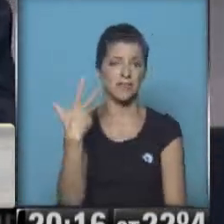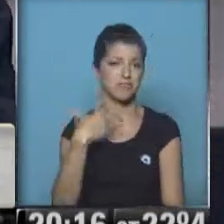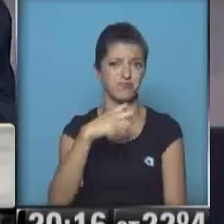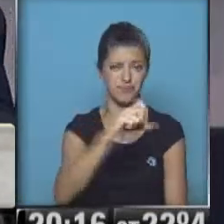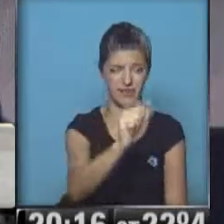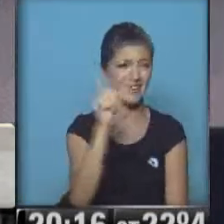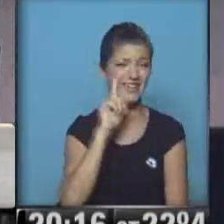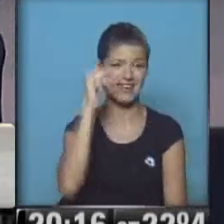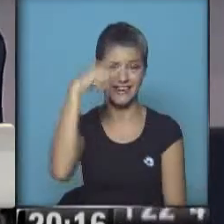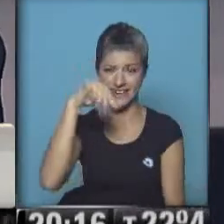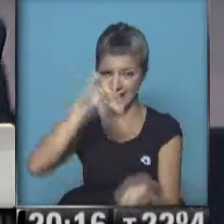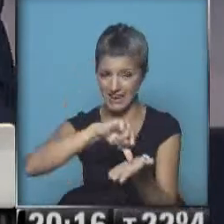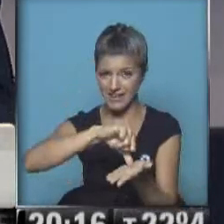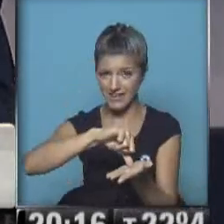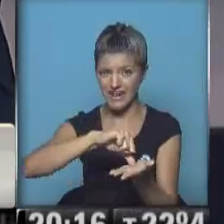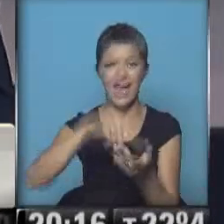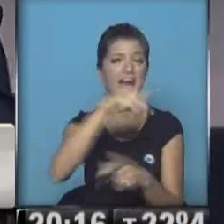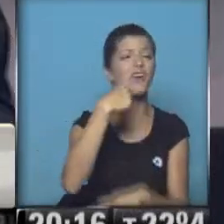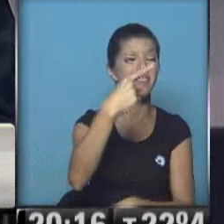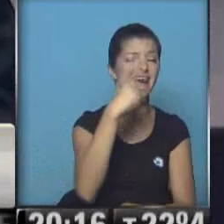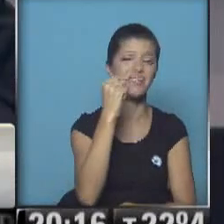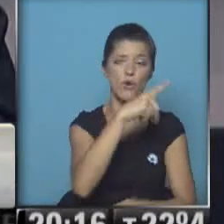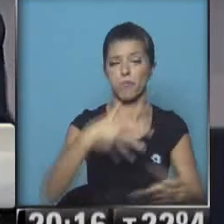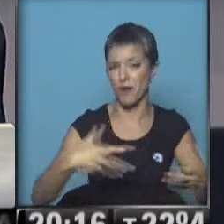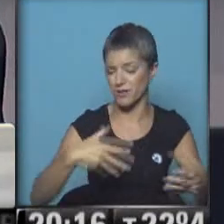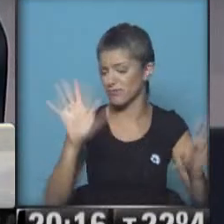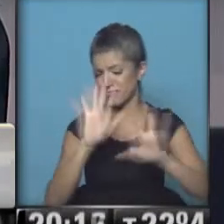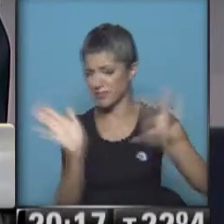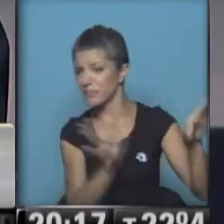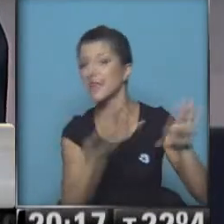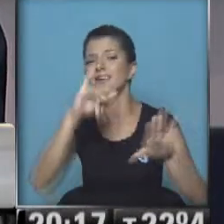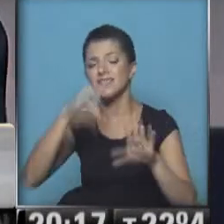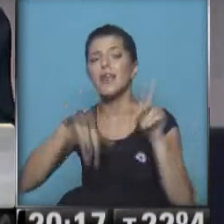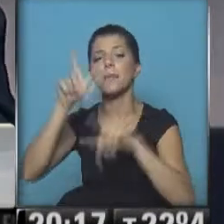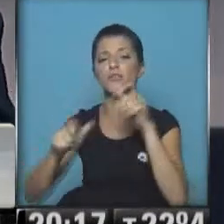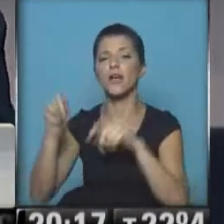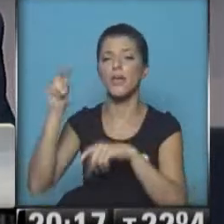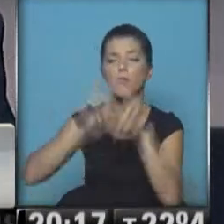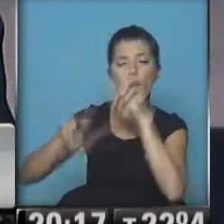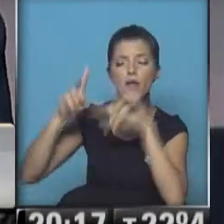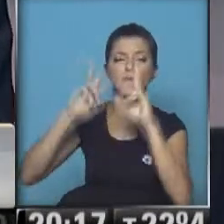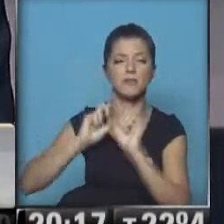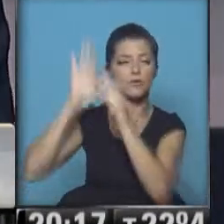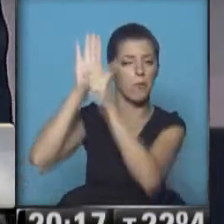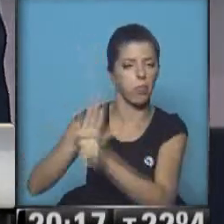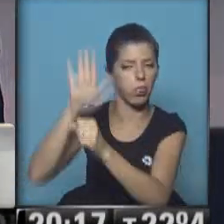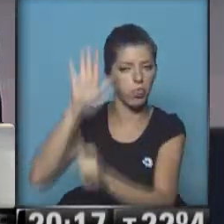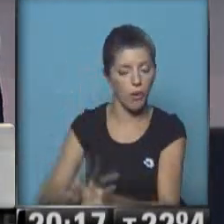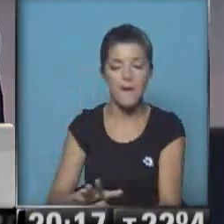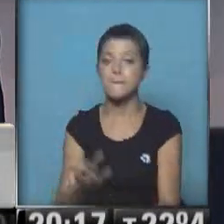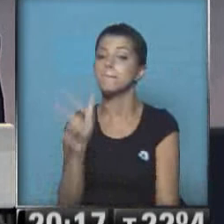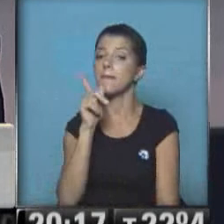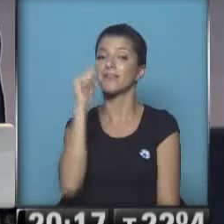en las fechas que él dijo carrió sin todas estas personas que intentaron ensuciar esta investigación con toda esta información creo graphical